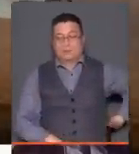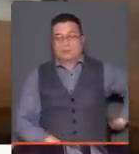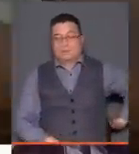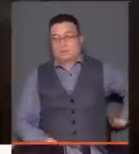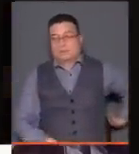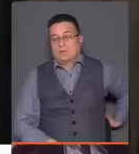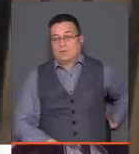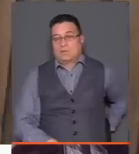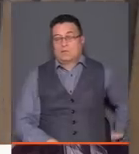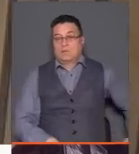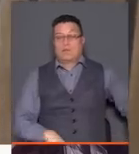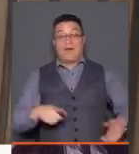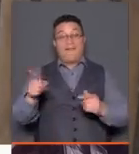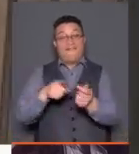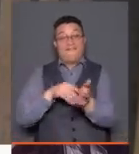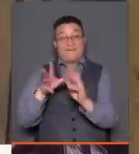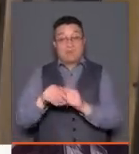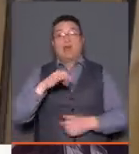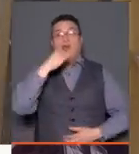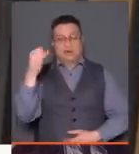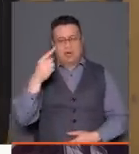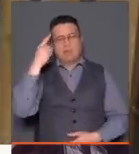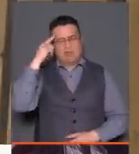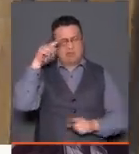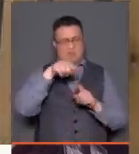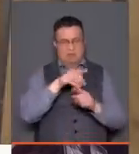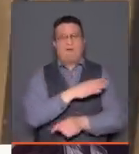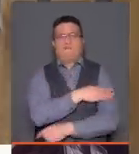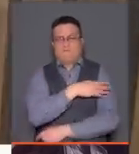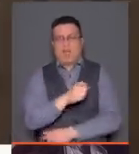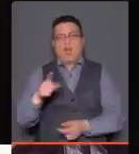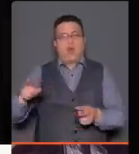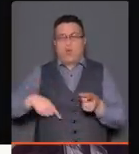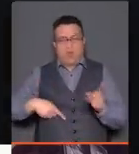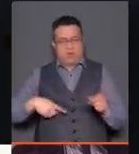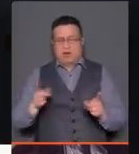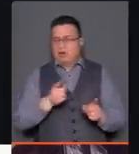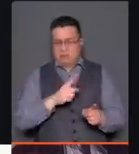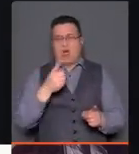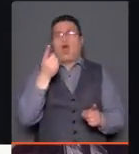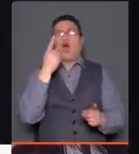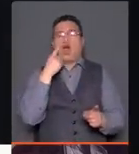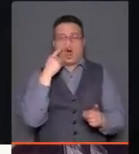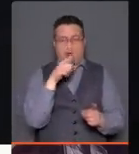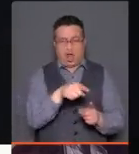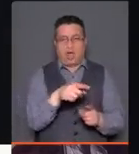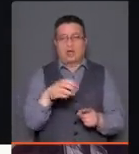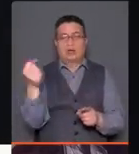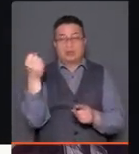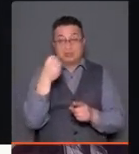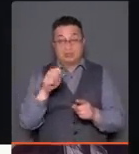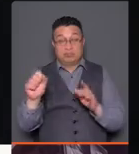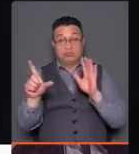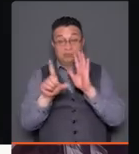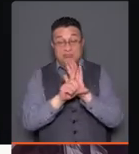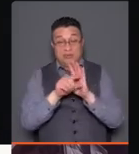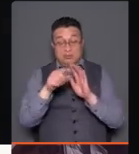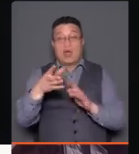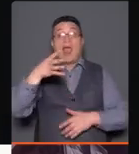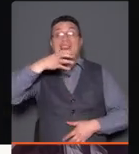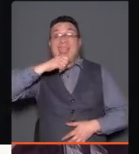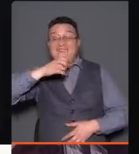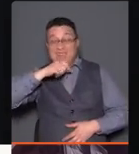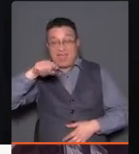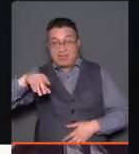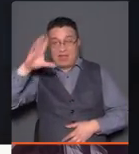su familia siempre creyó en su inocencia no solo porque lo conocen sino porque el delito había sido cometido en Navidad una